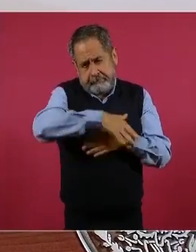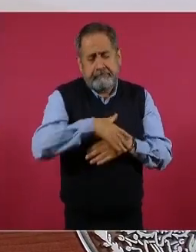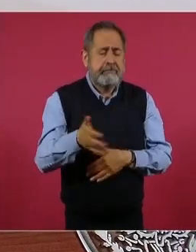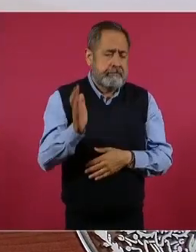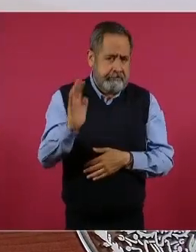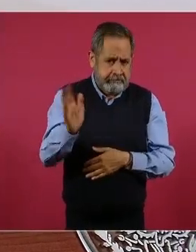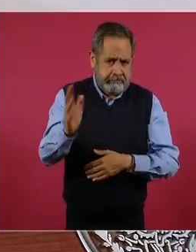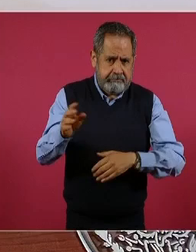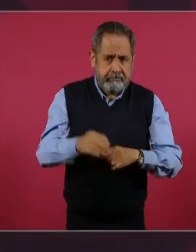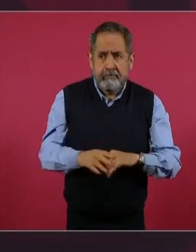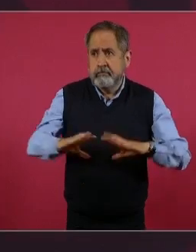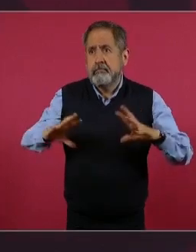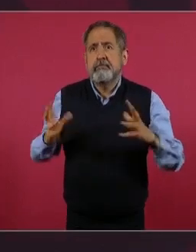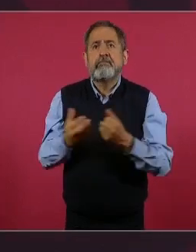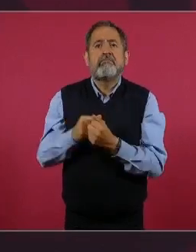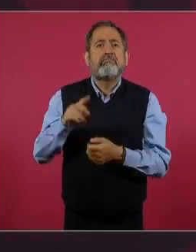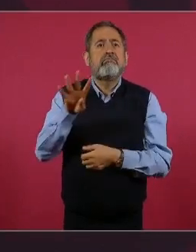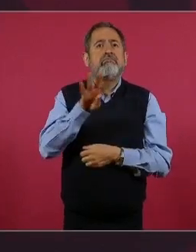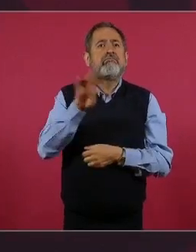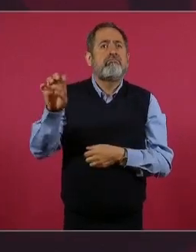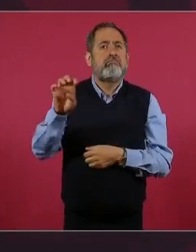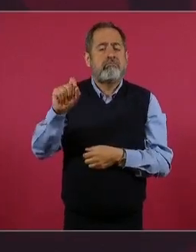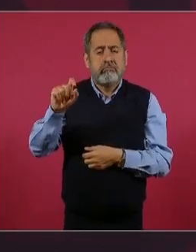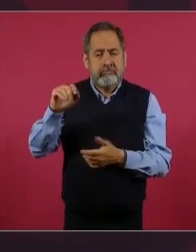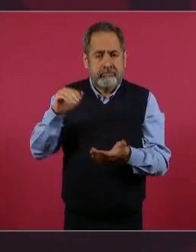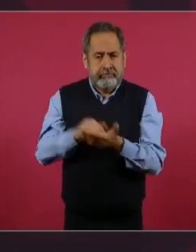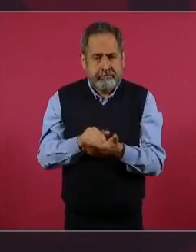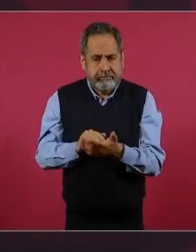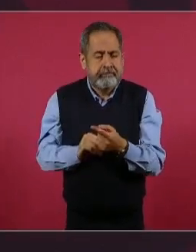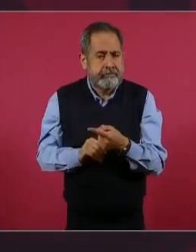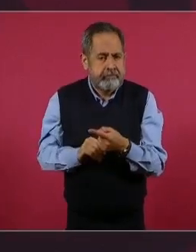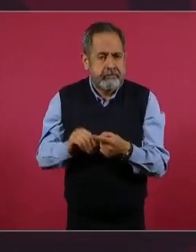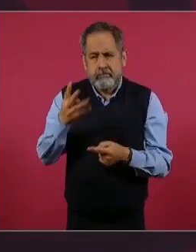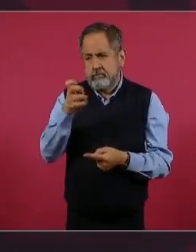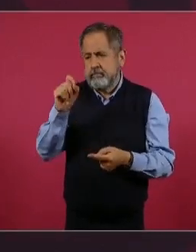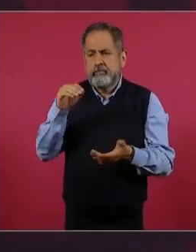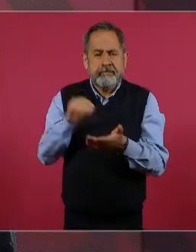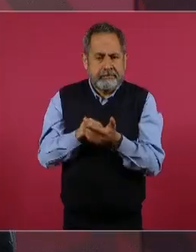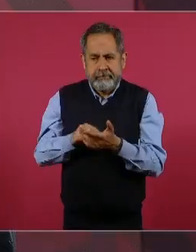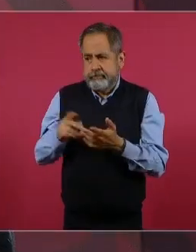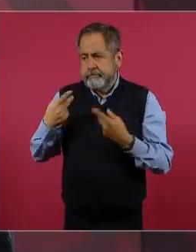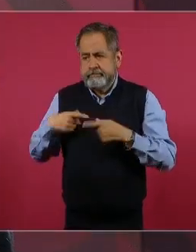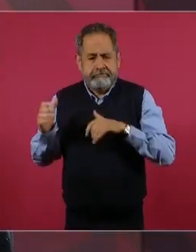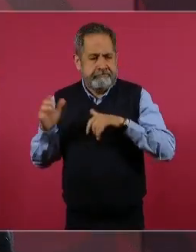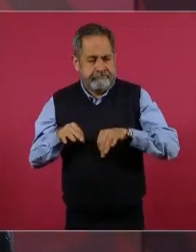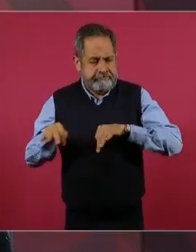y son 420 mil sembradores en el país.